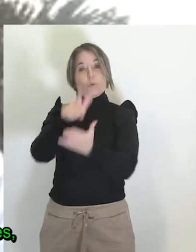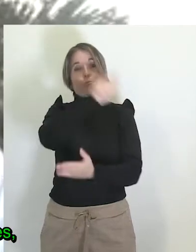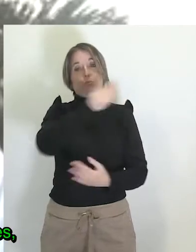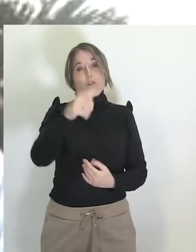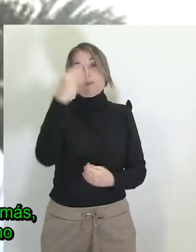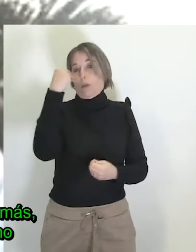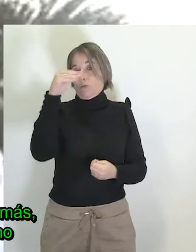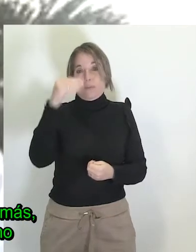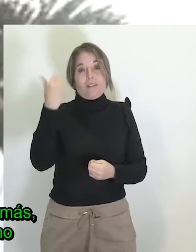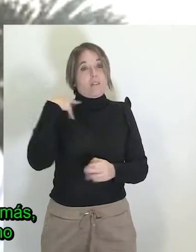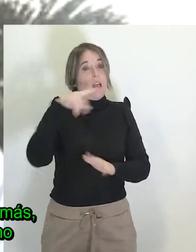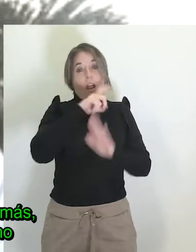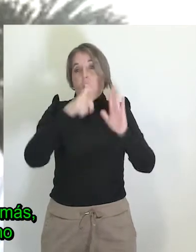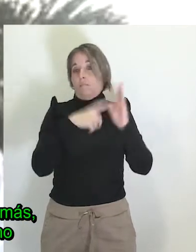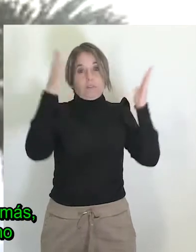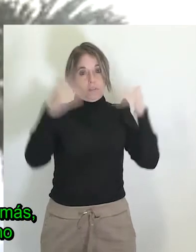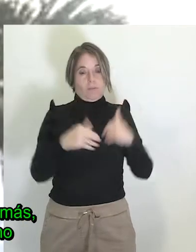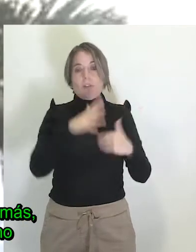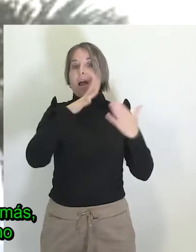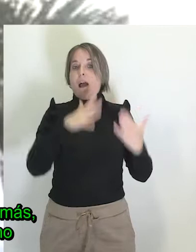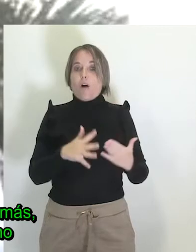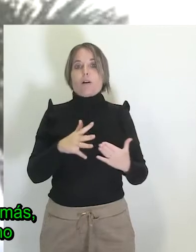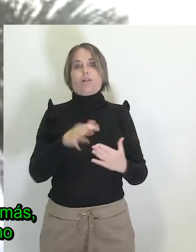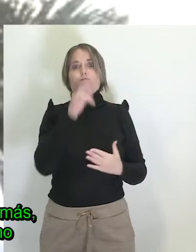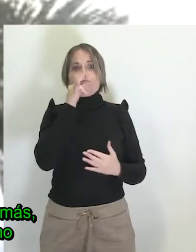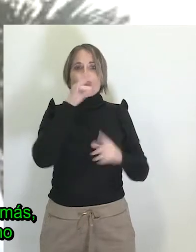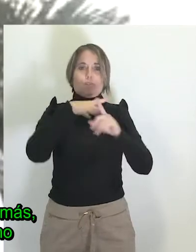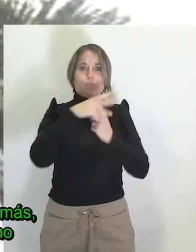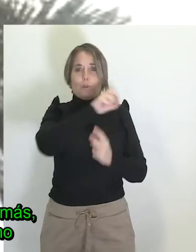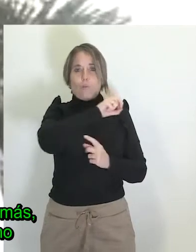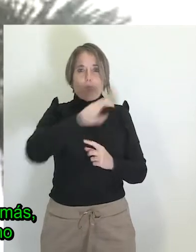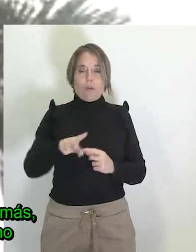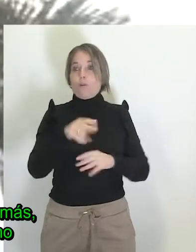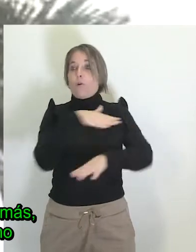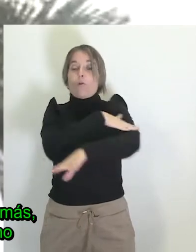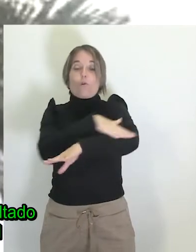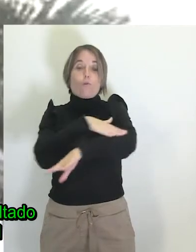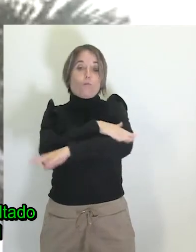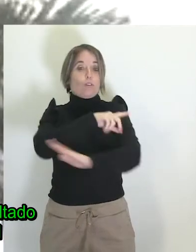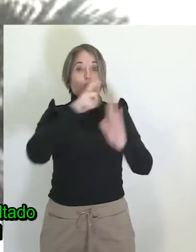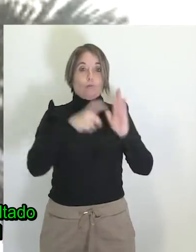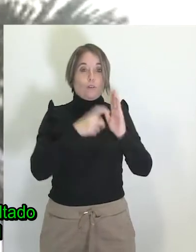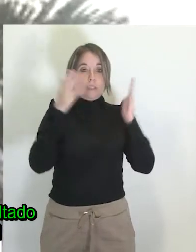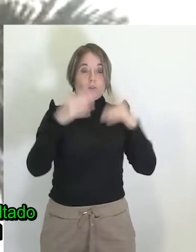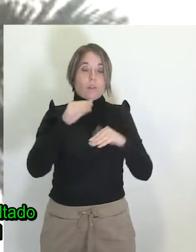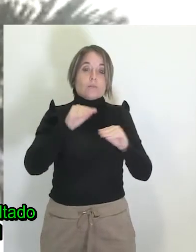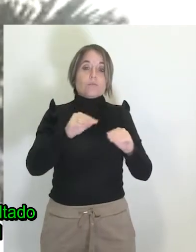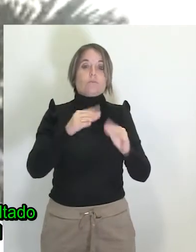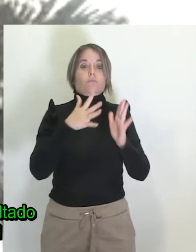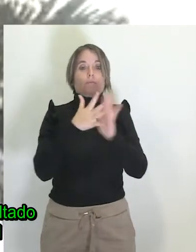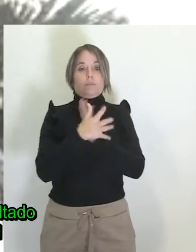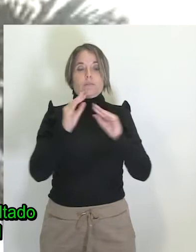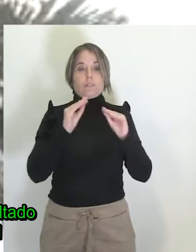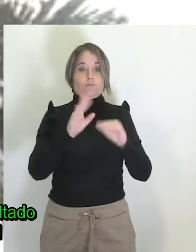los jóvenes y ahora, por supuesto, todavía más. No sería un gobierno legítimo porque es el producto y